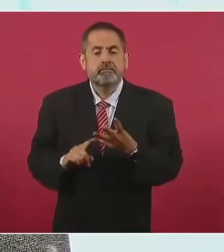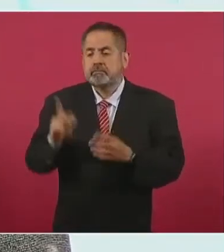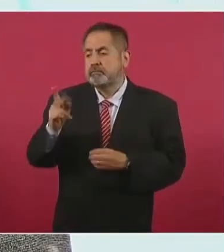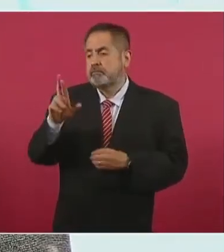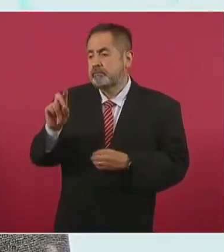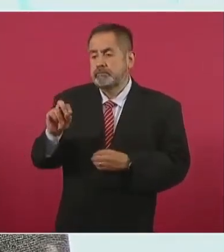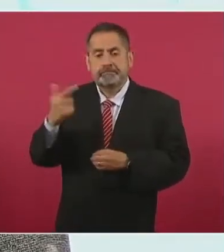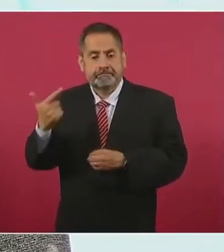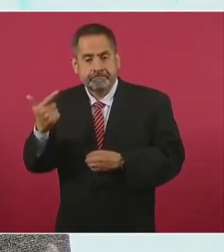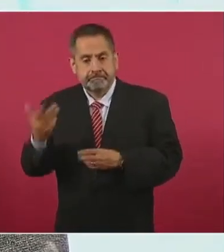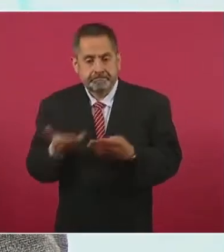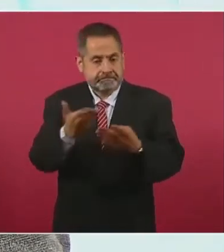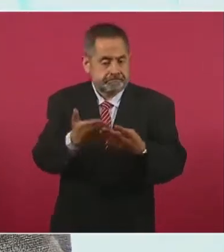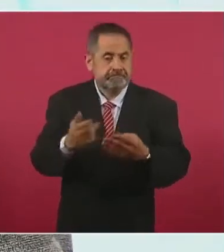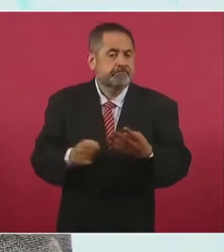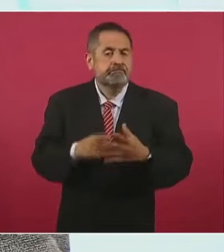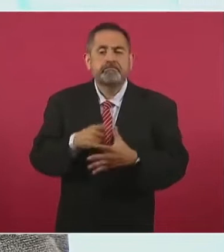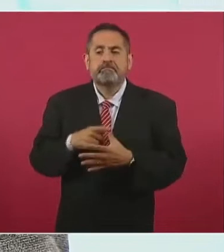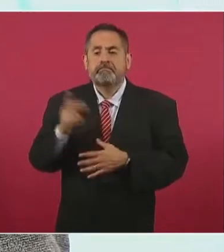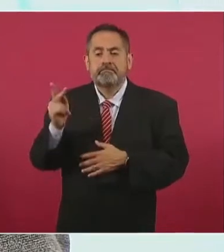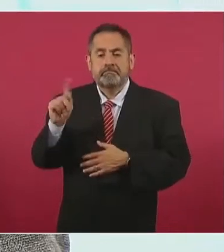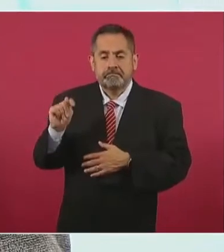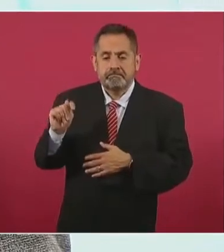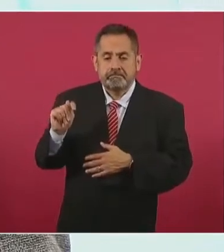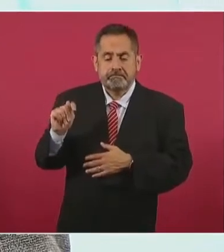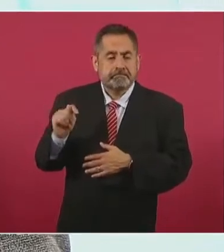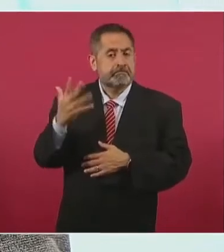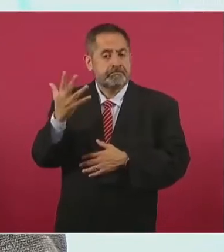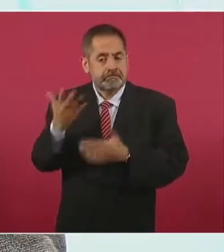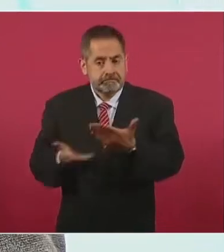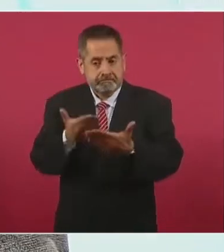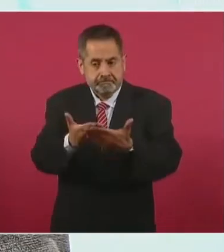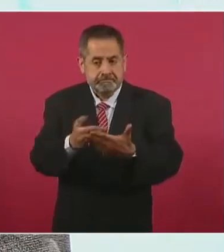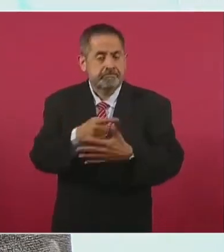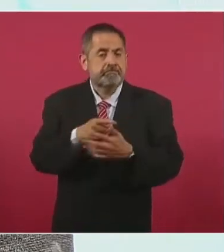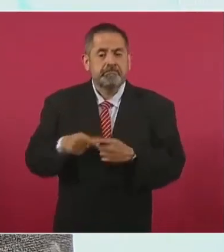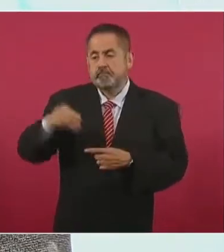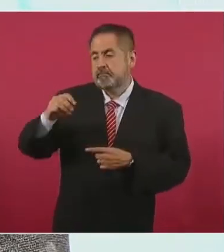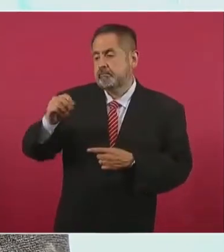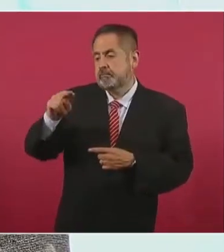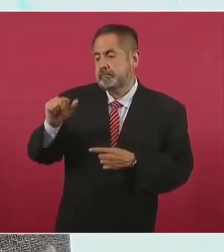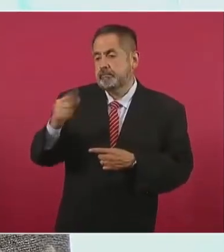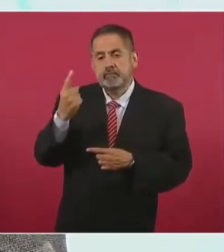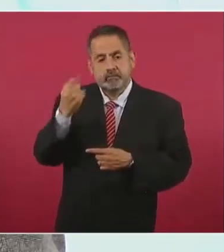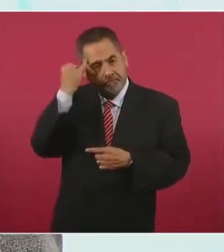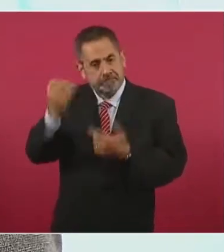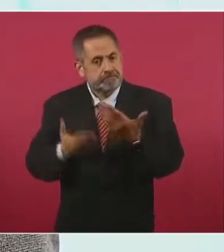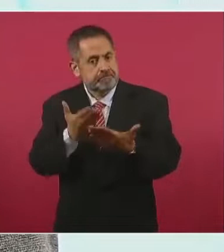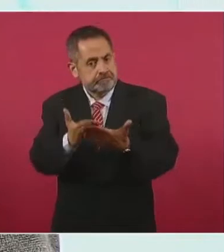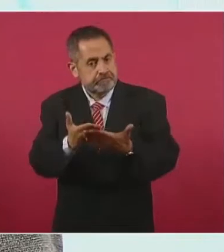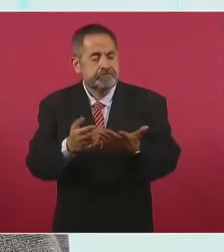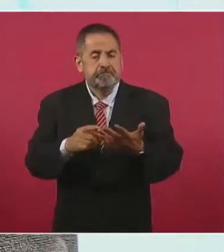PRD 7 iniciativas, del PT 5 iniciativas, de Morena 1 iniciativa